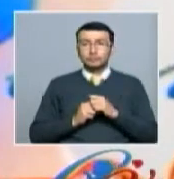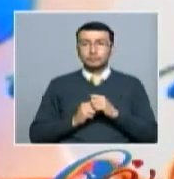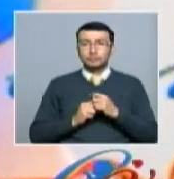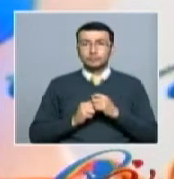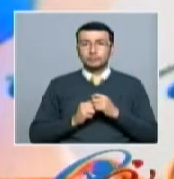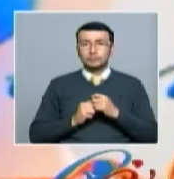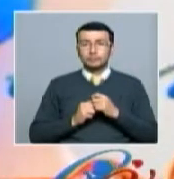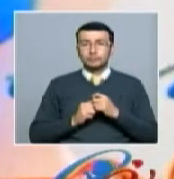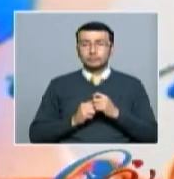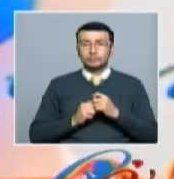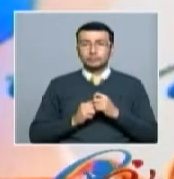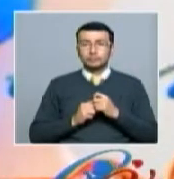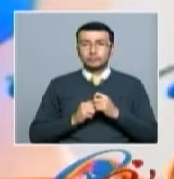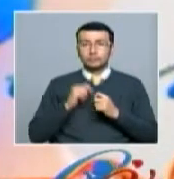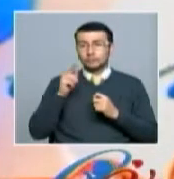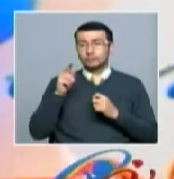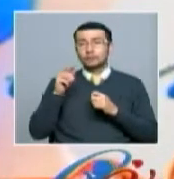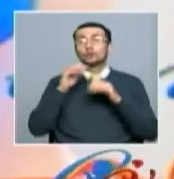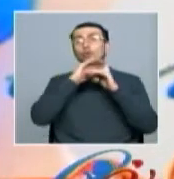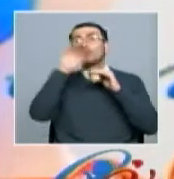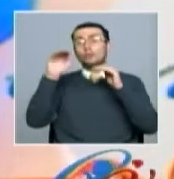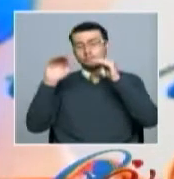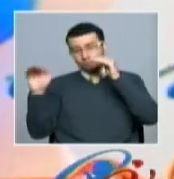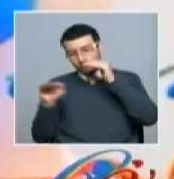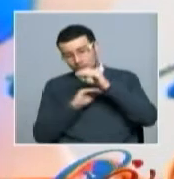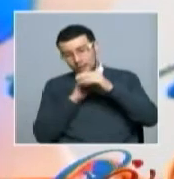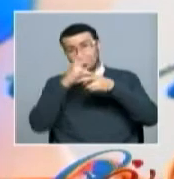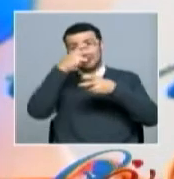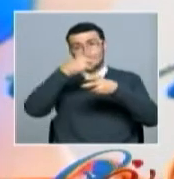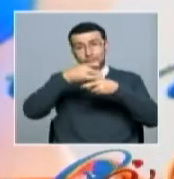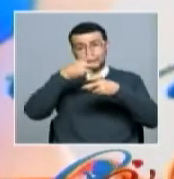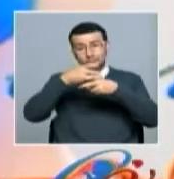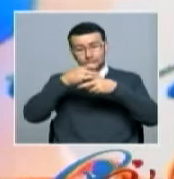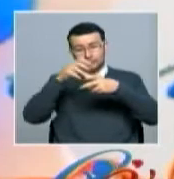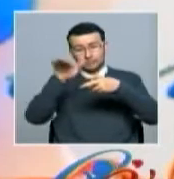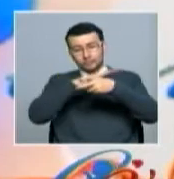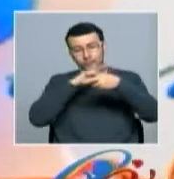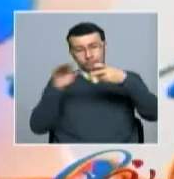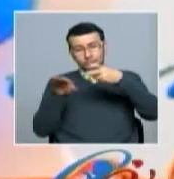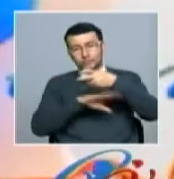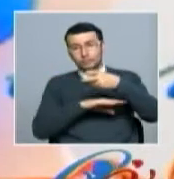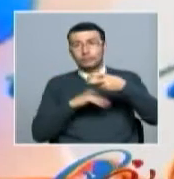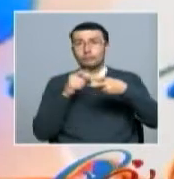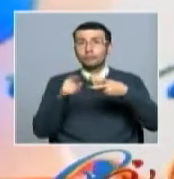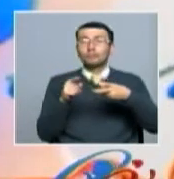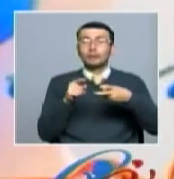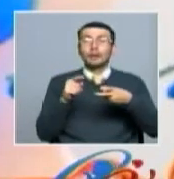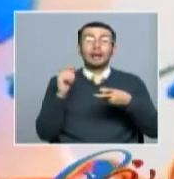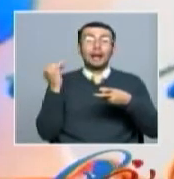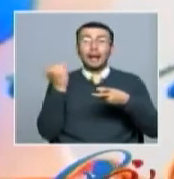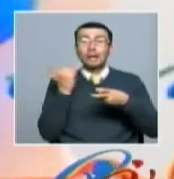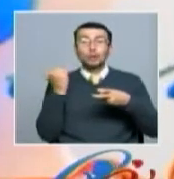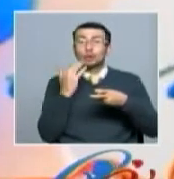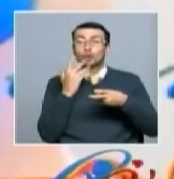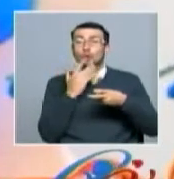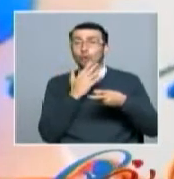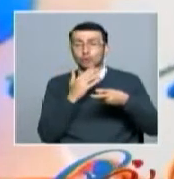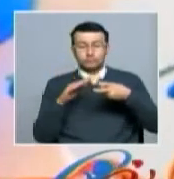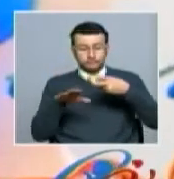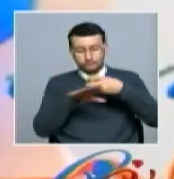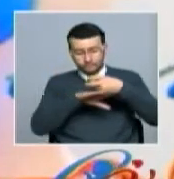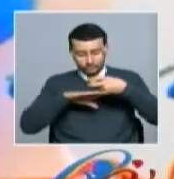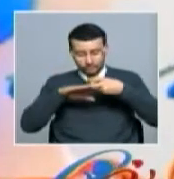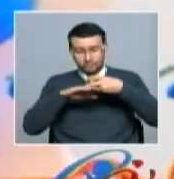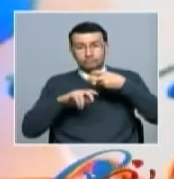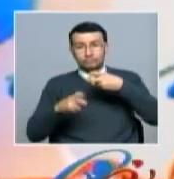la escotadura superior y la escotadura inferior, y en lo que está en azul, que es el disco intervertebral. Igualmente los